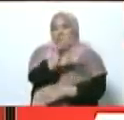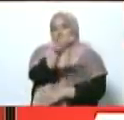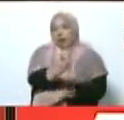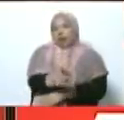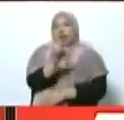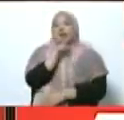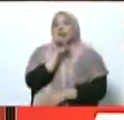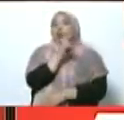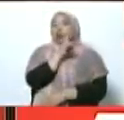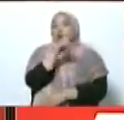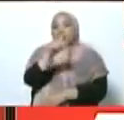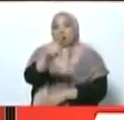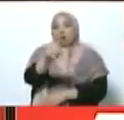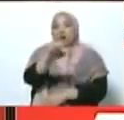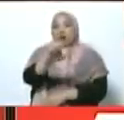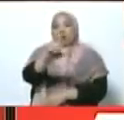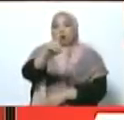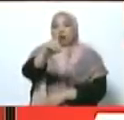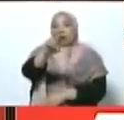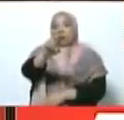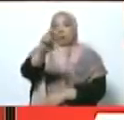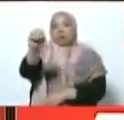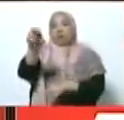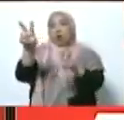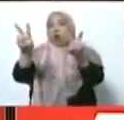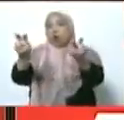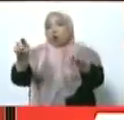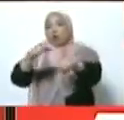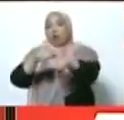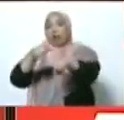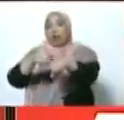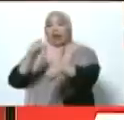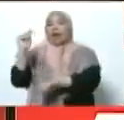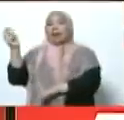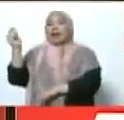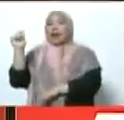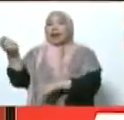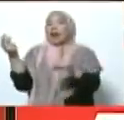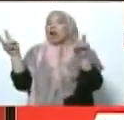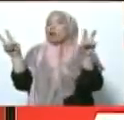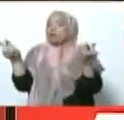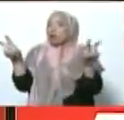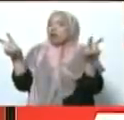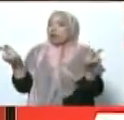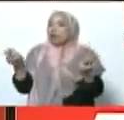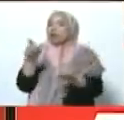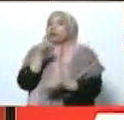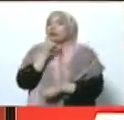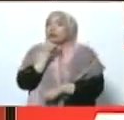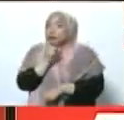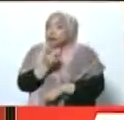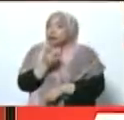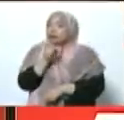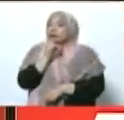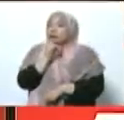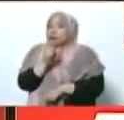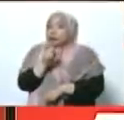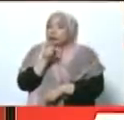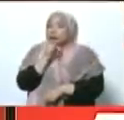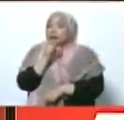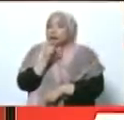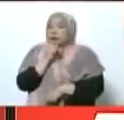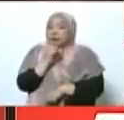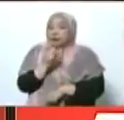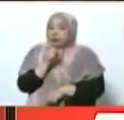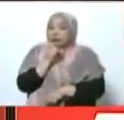Infante, quien en las tareas que llevó adelante uno de esos que es muy difícil, pero